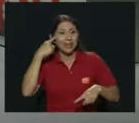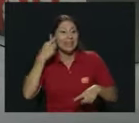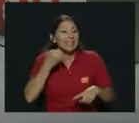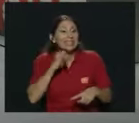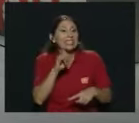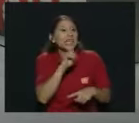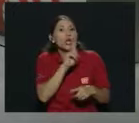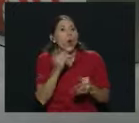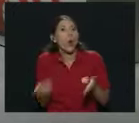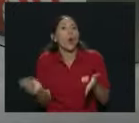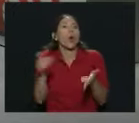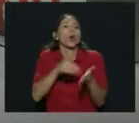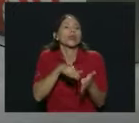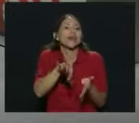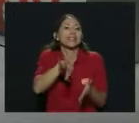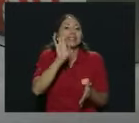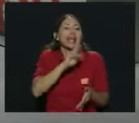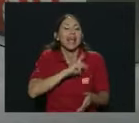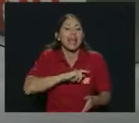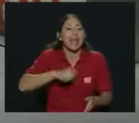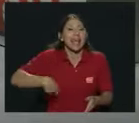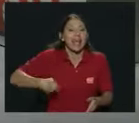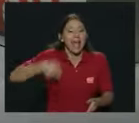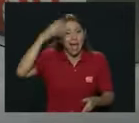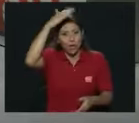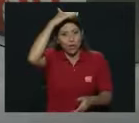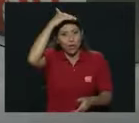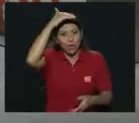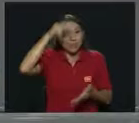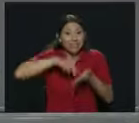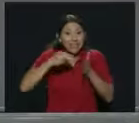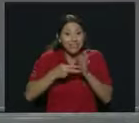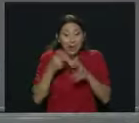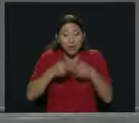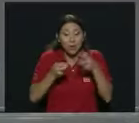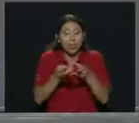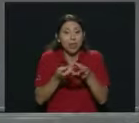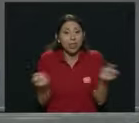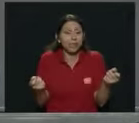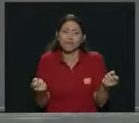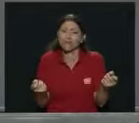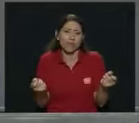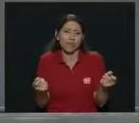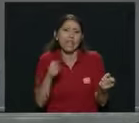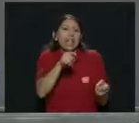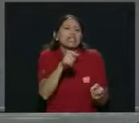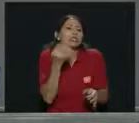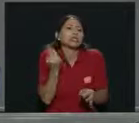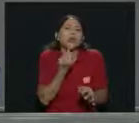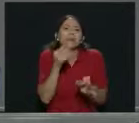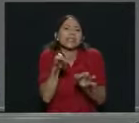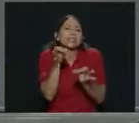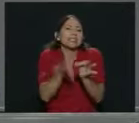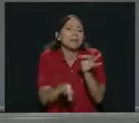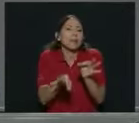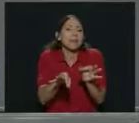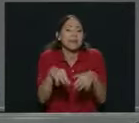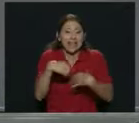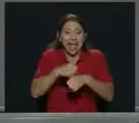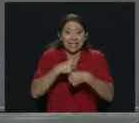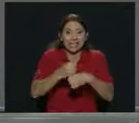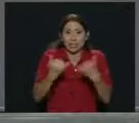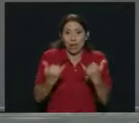asunto migratorio va a desaparecer para nada. O sea, él simplemente vino a ejecutar algo que un buen grupo de población en los Estados